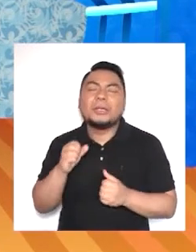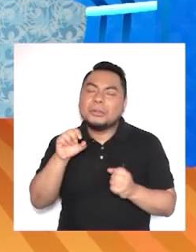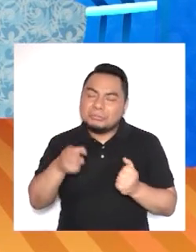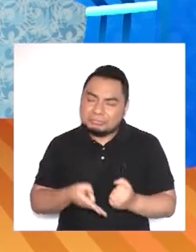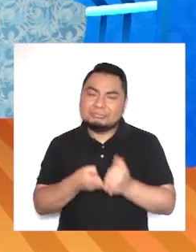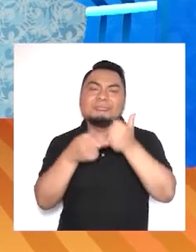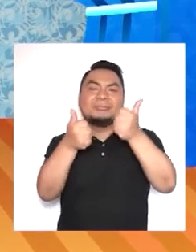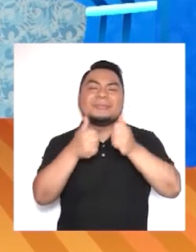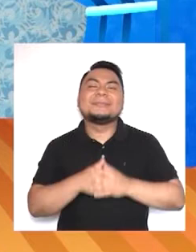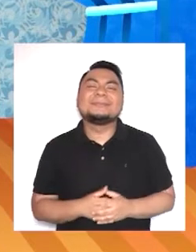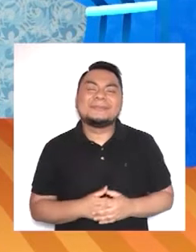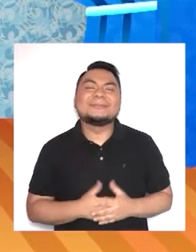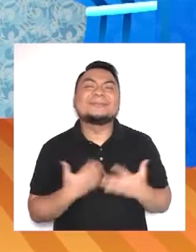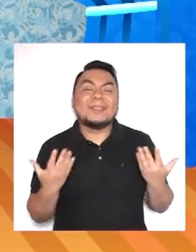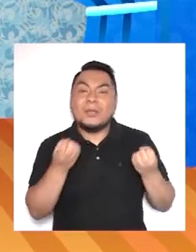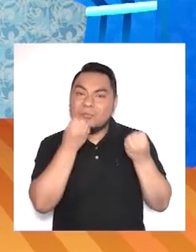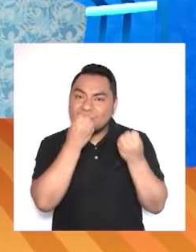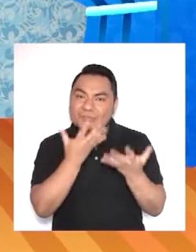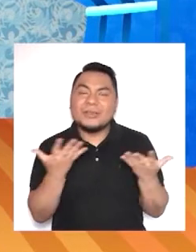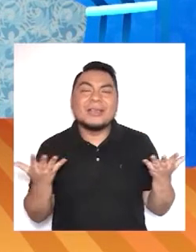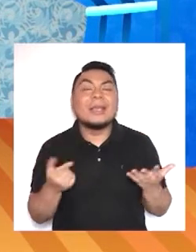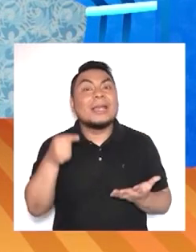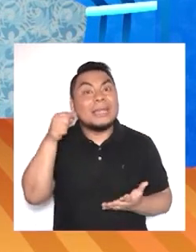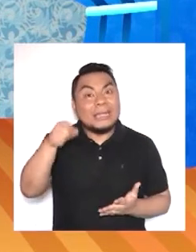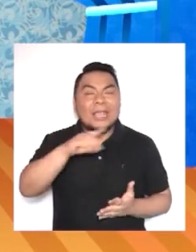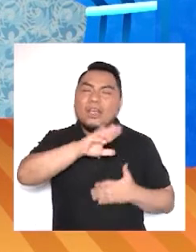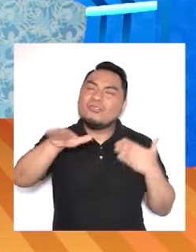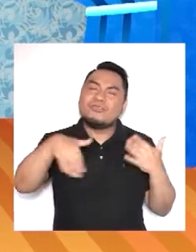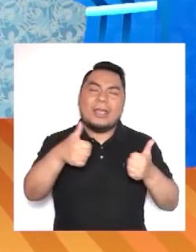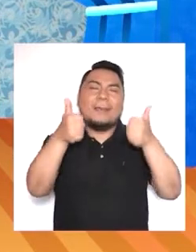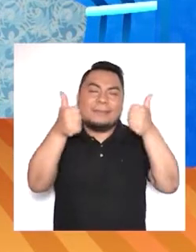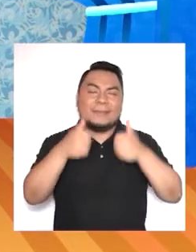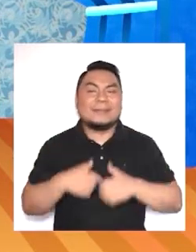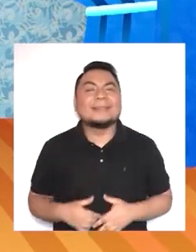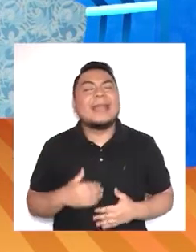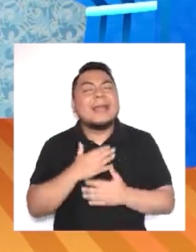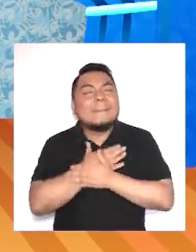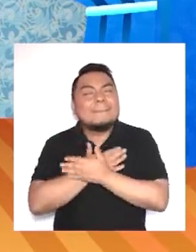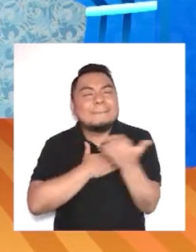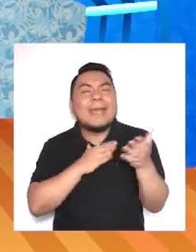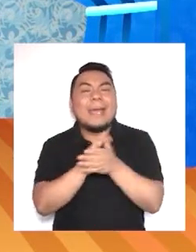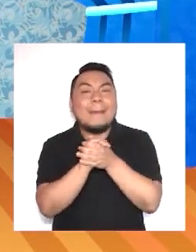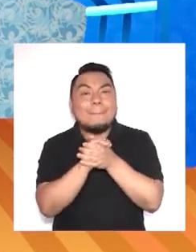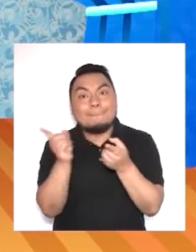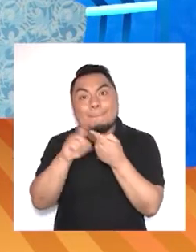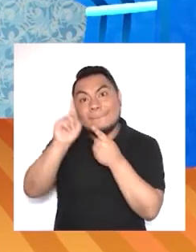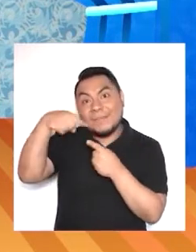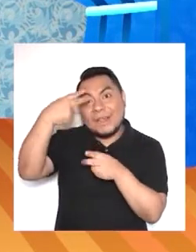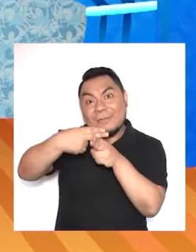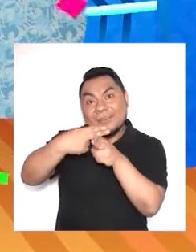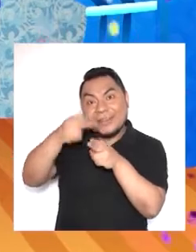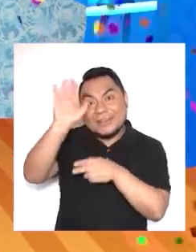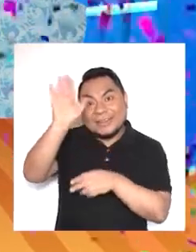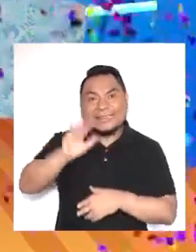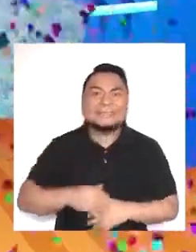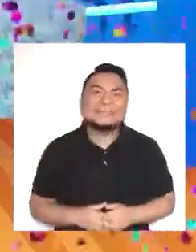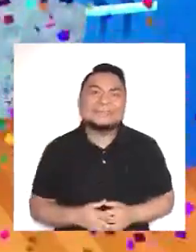seguros. Bueno, esto ha sido todo por hoy, queridas amigas y amigos. ¡Nos vemos pronto!